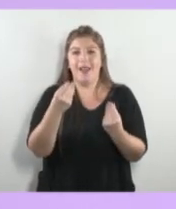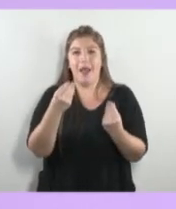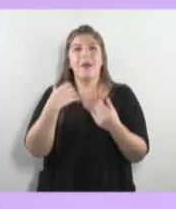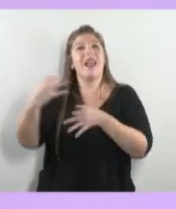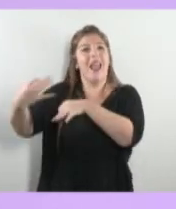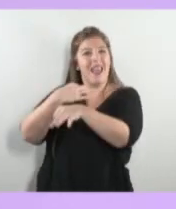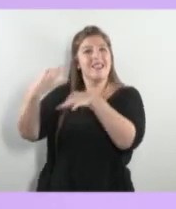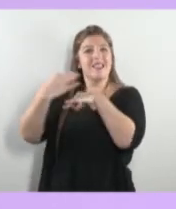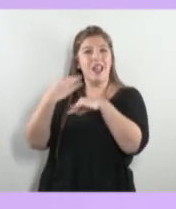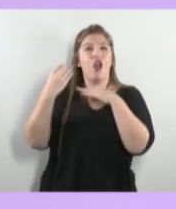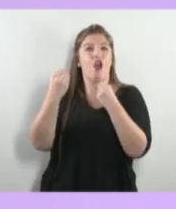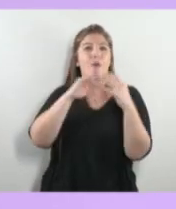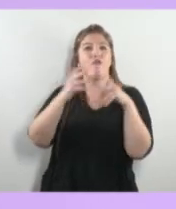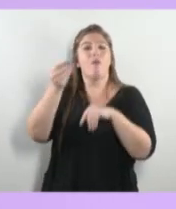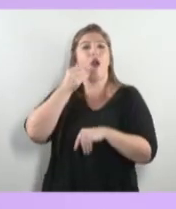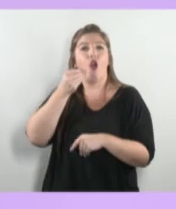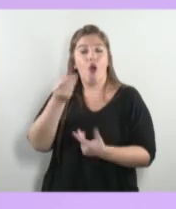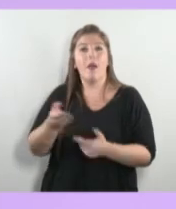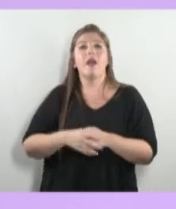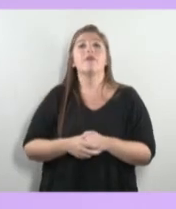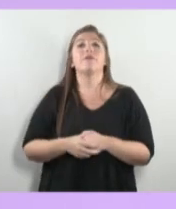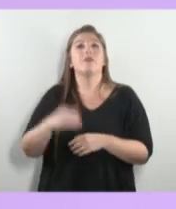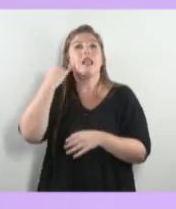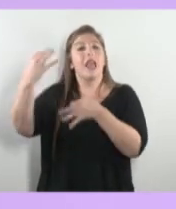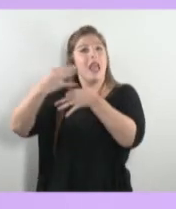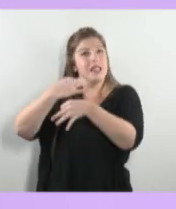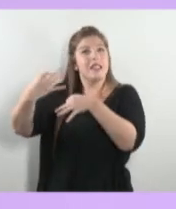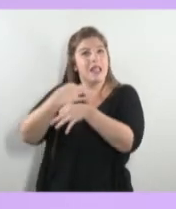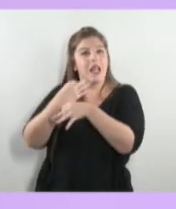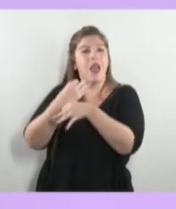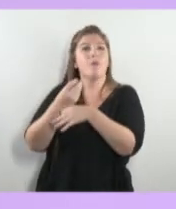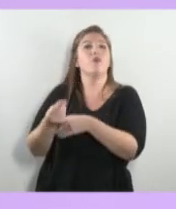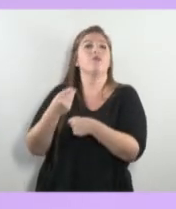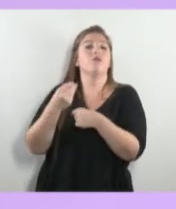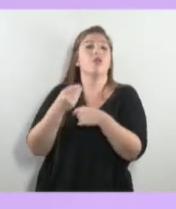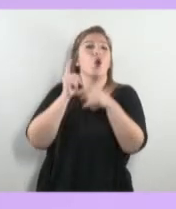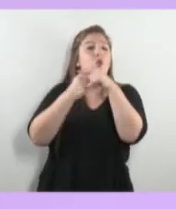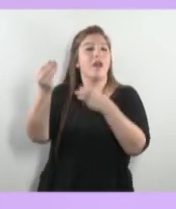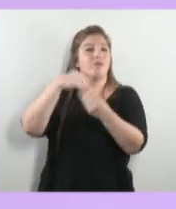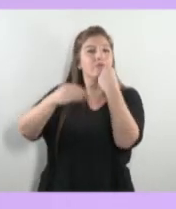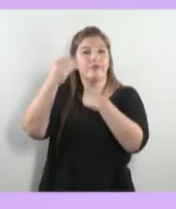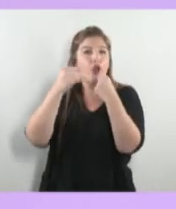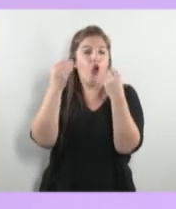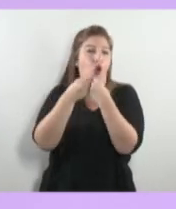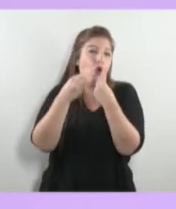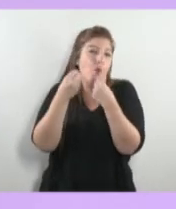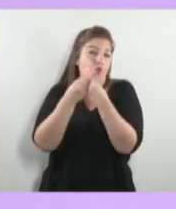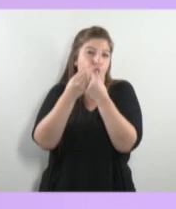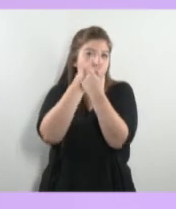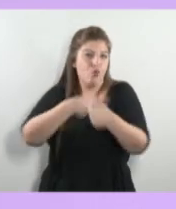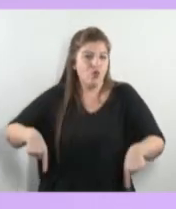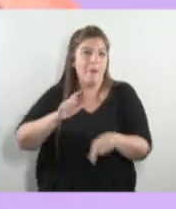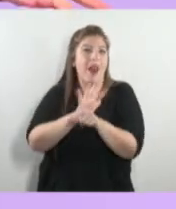a comer y nos enseñe justamente a incorporar todos estos alimentos que son sumamente necesarios para el buen desarrollo y el